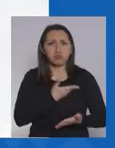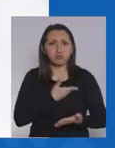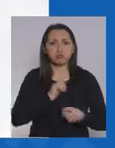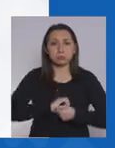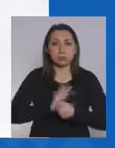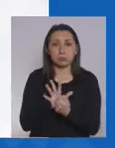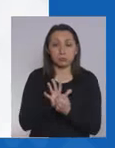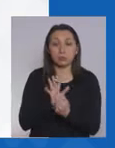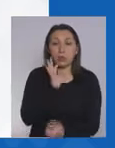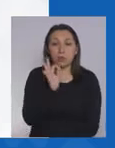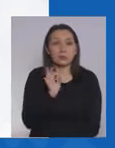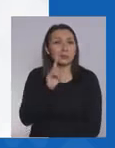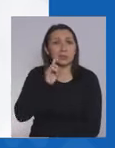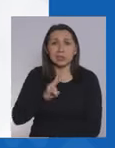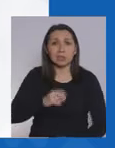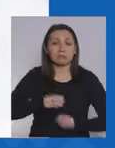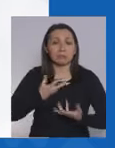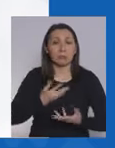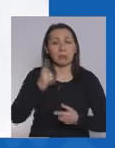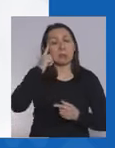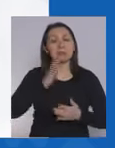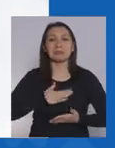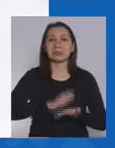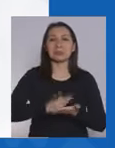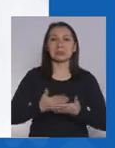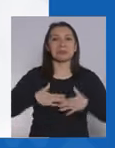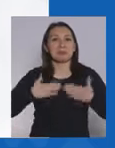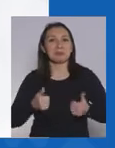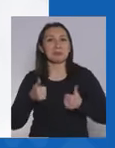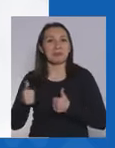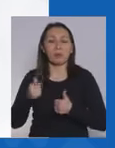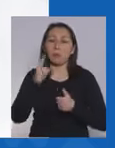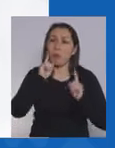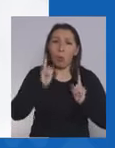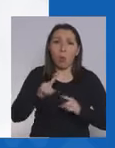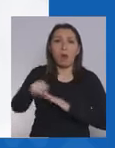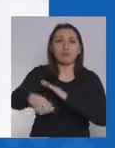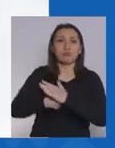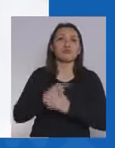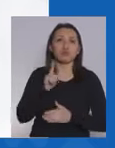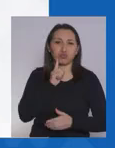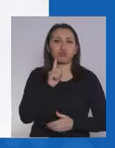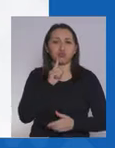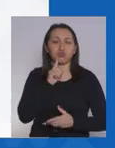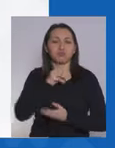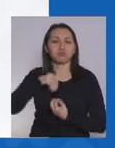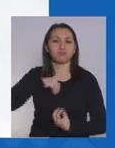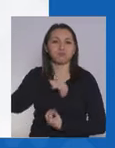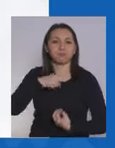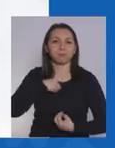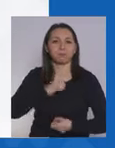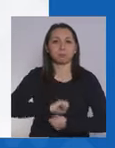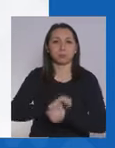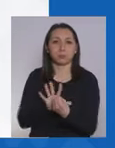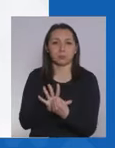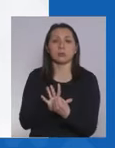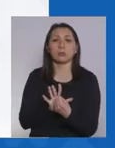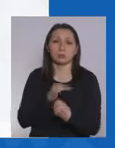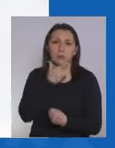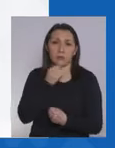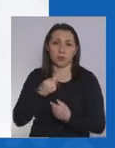su nombre no tiene síntomas se siente sano se siente bien sin embargo es portador del virus y está